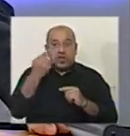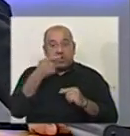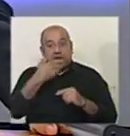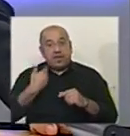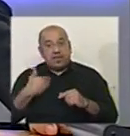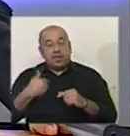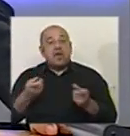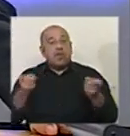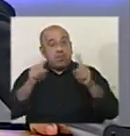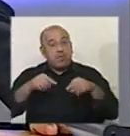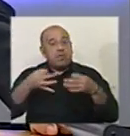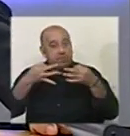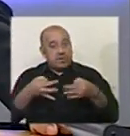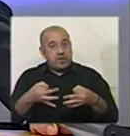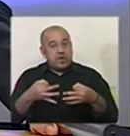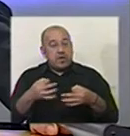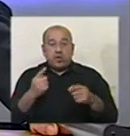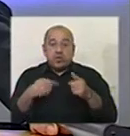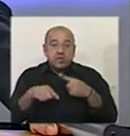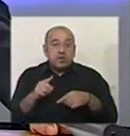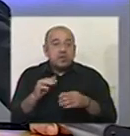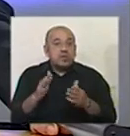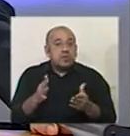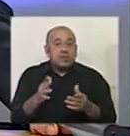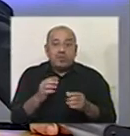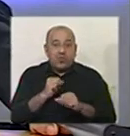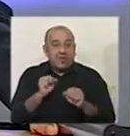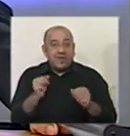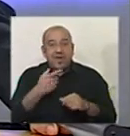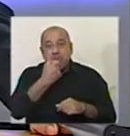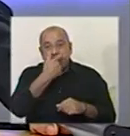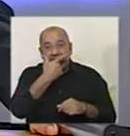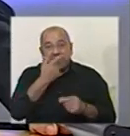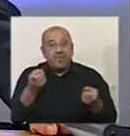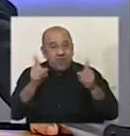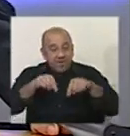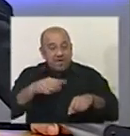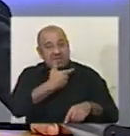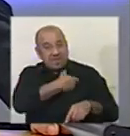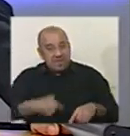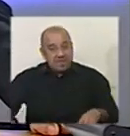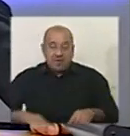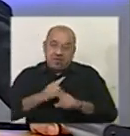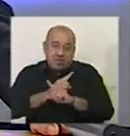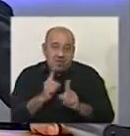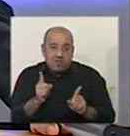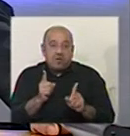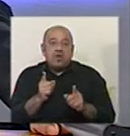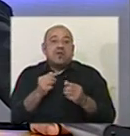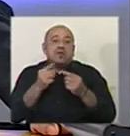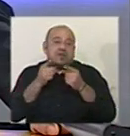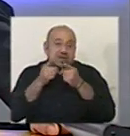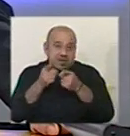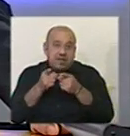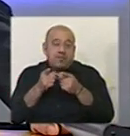recupere, es probable que no sea reelecto, ¿no? Ni siquiera hoy en la conferencia de prensa quiso decir si iba a aspirar